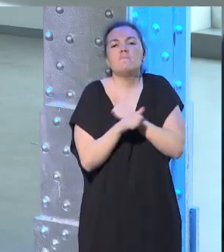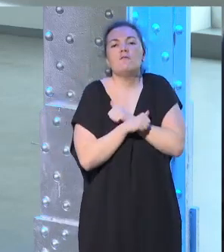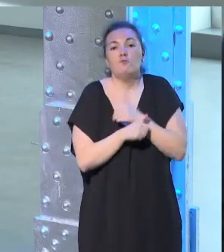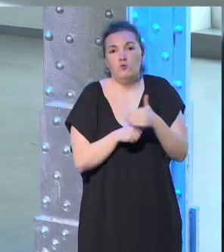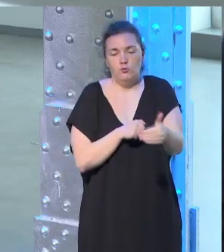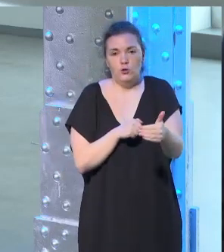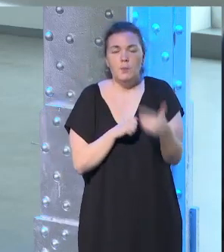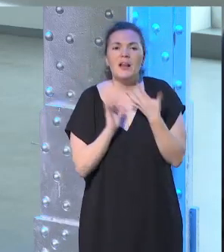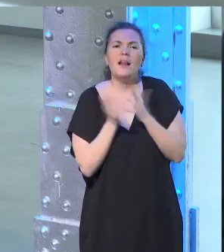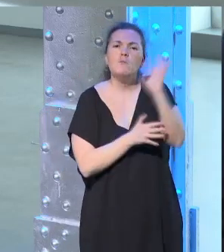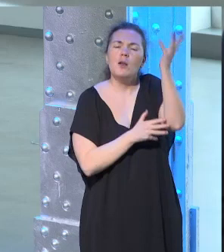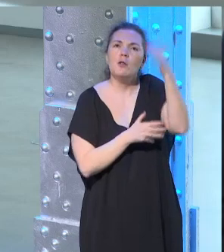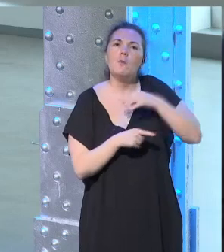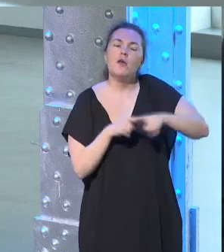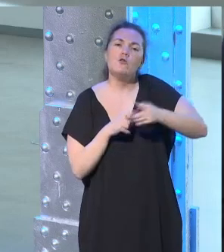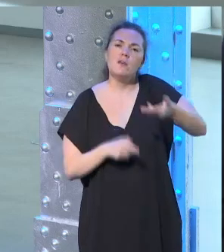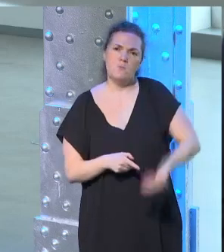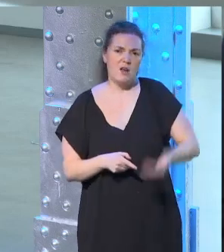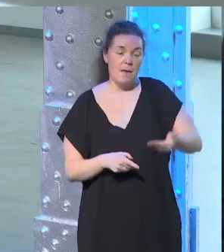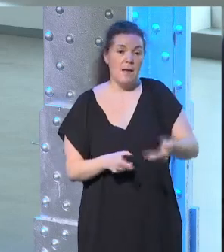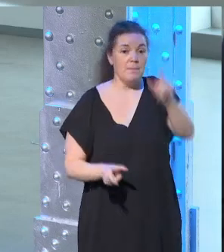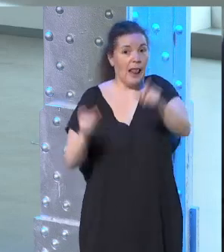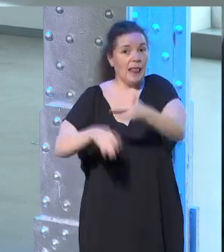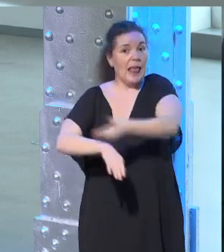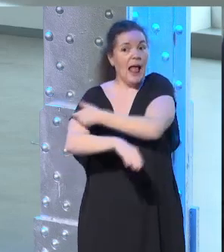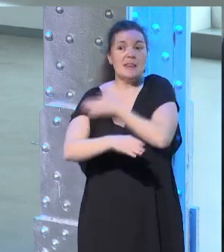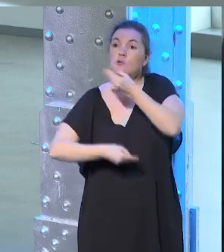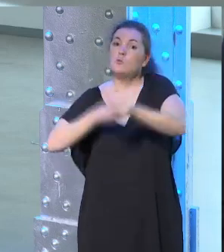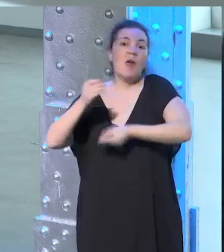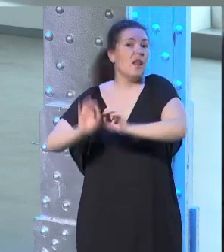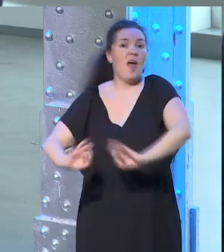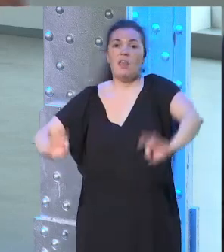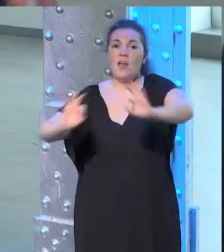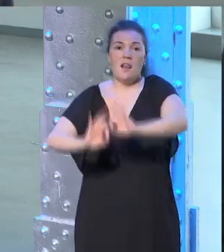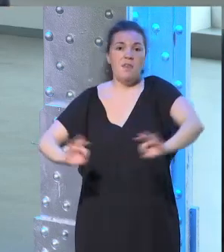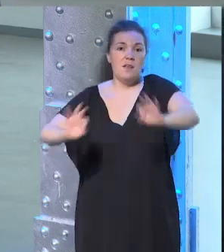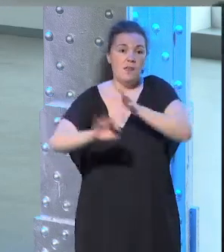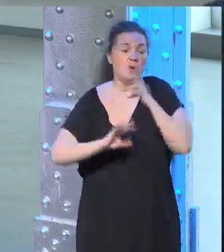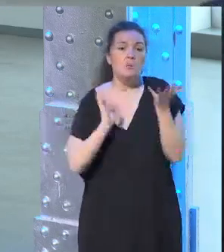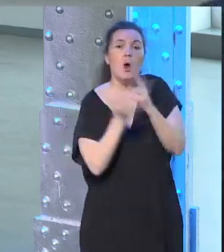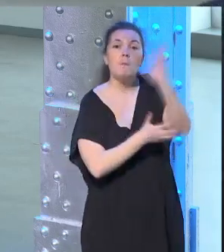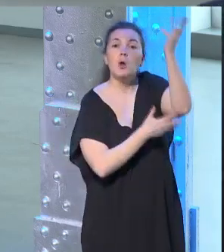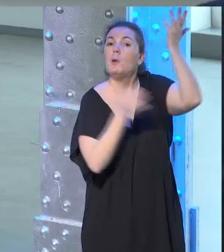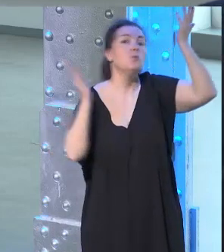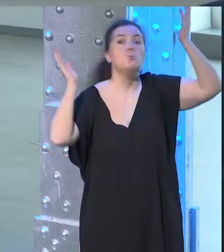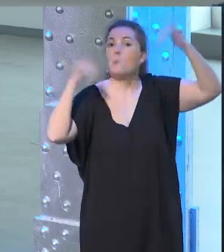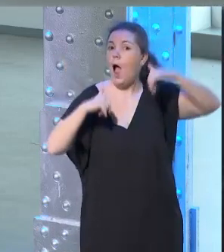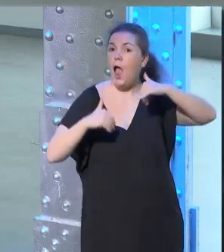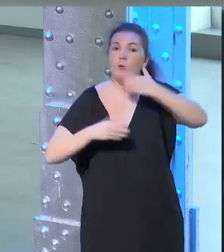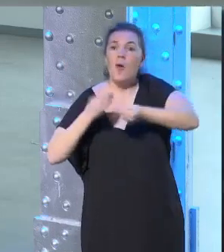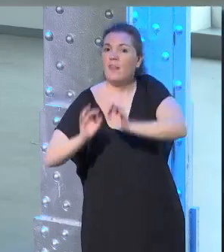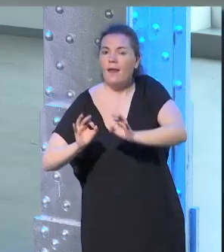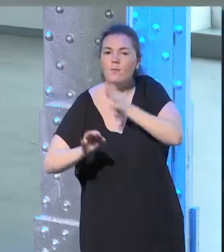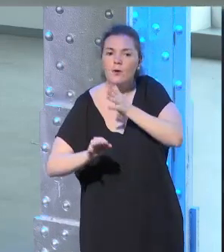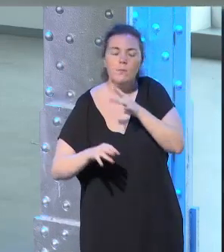el cambio climático una cosa muy grave, y es: antes la gente no hacía nada porque no había cambio climático, y ahora la